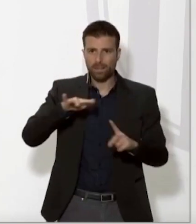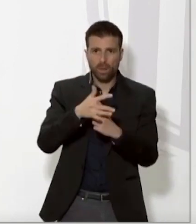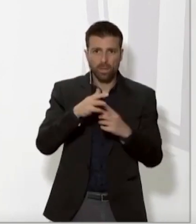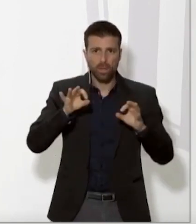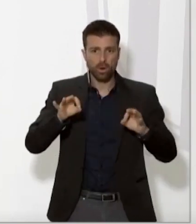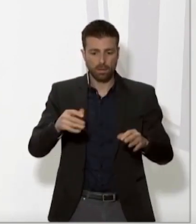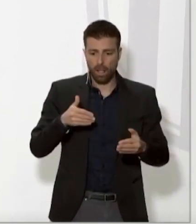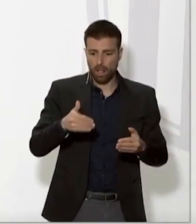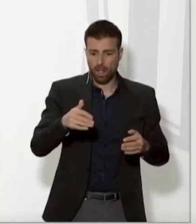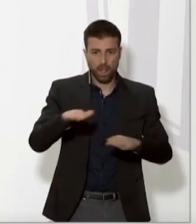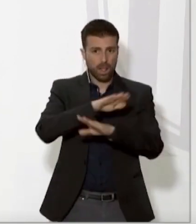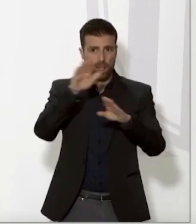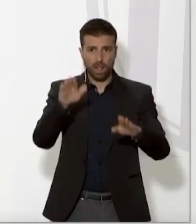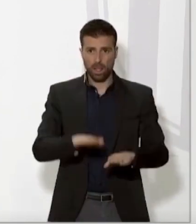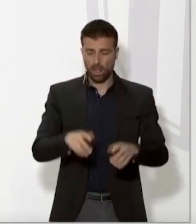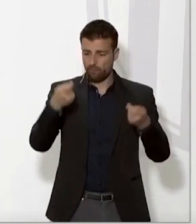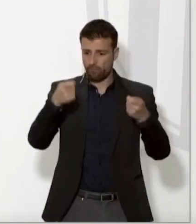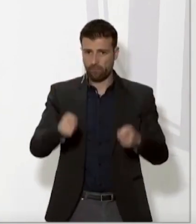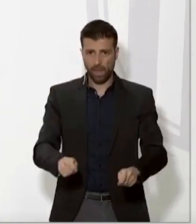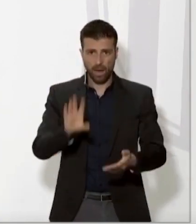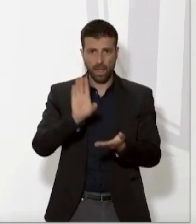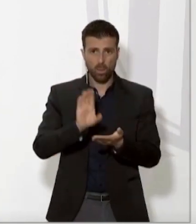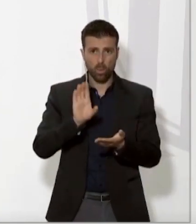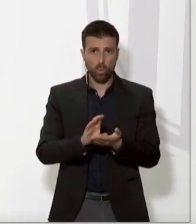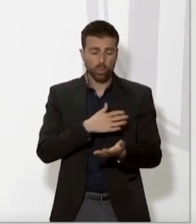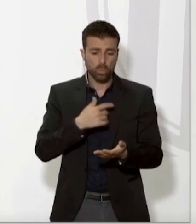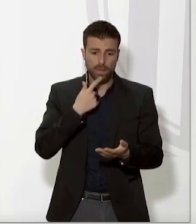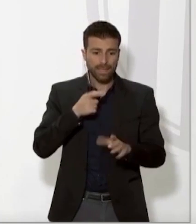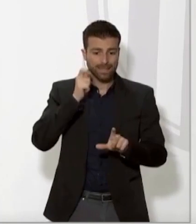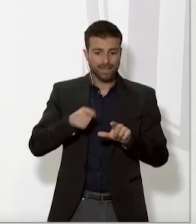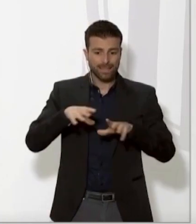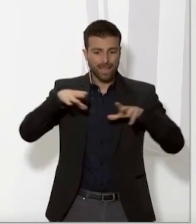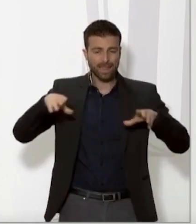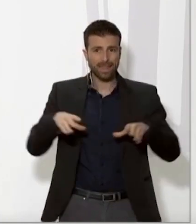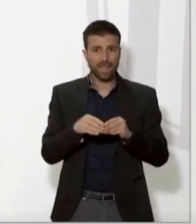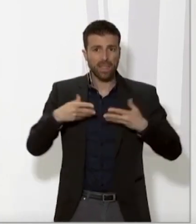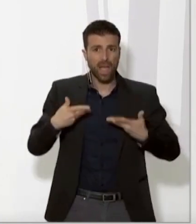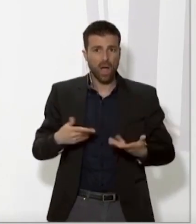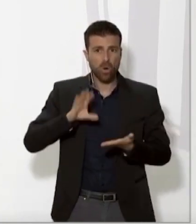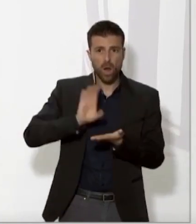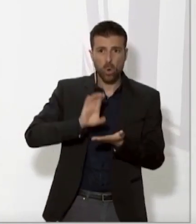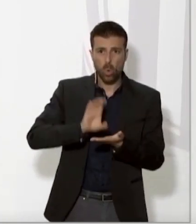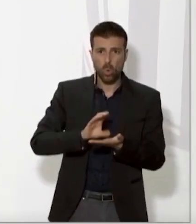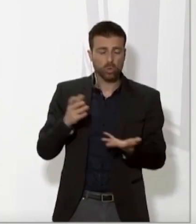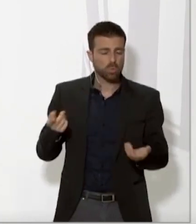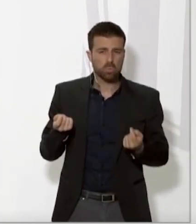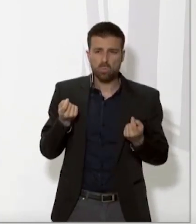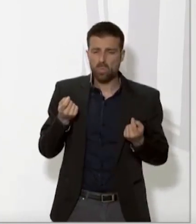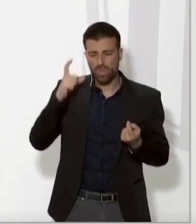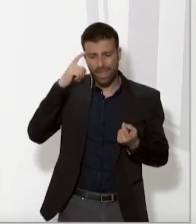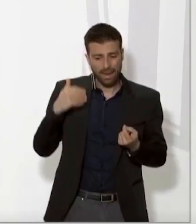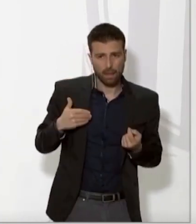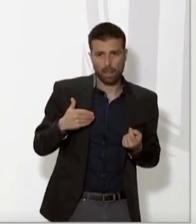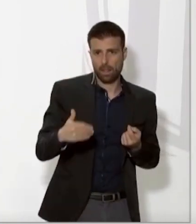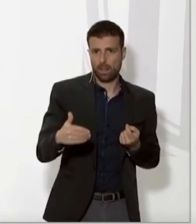y su la inmediata ejecución de esta sentencia a estas alturas del curso muy pocos días